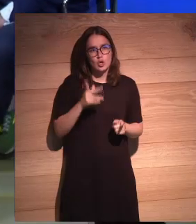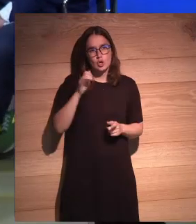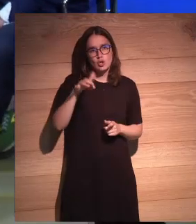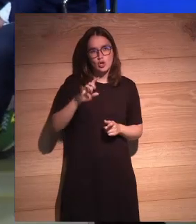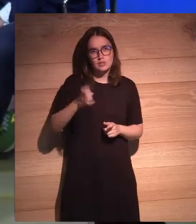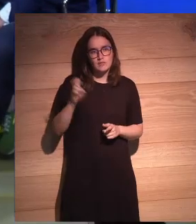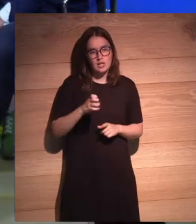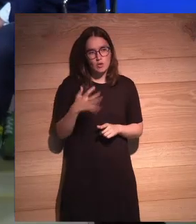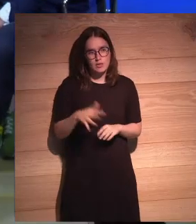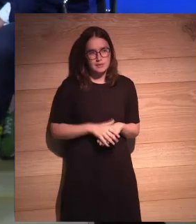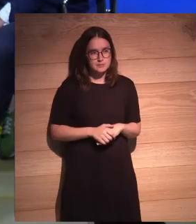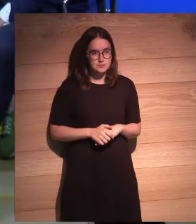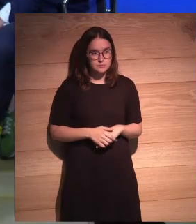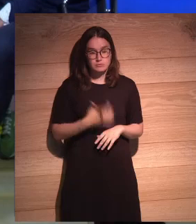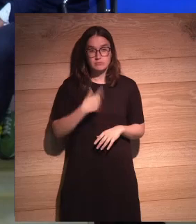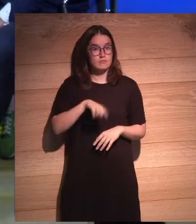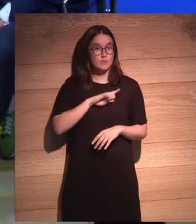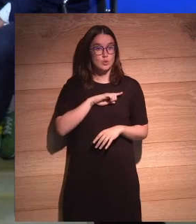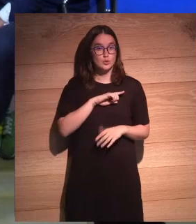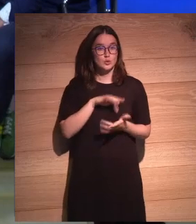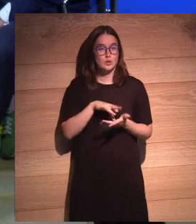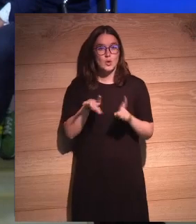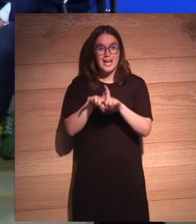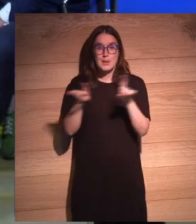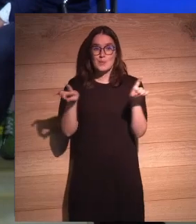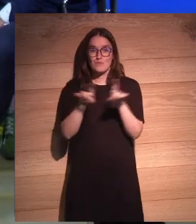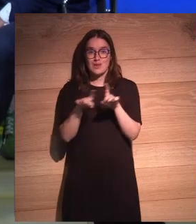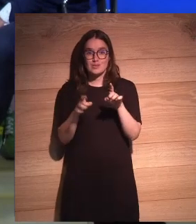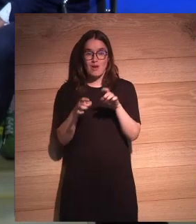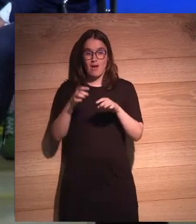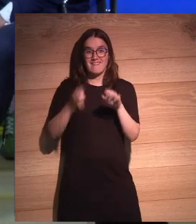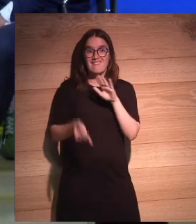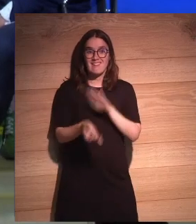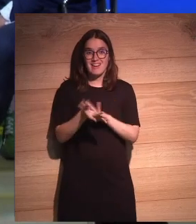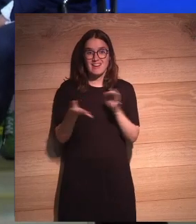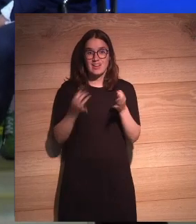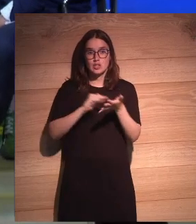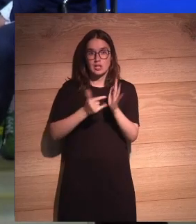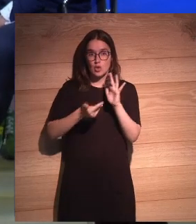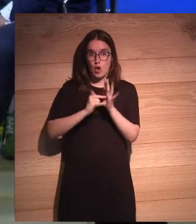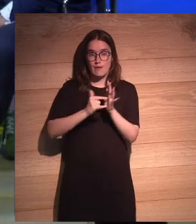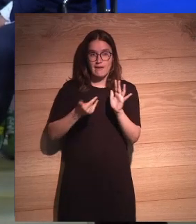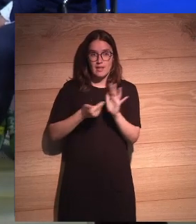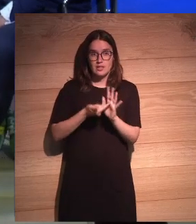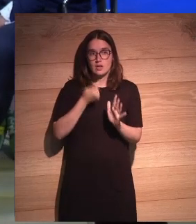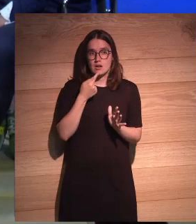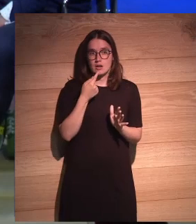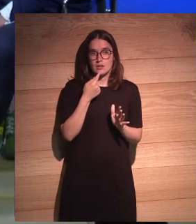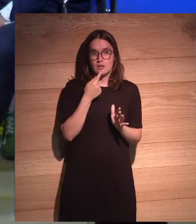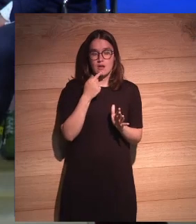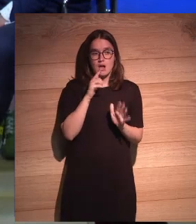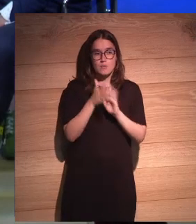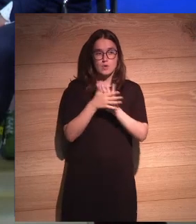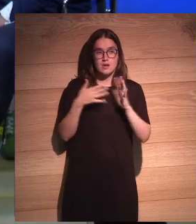su procedencia. Gracias. Nosotros somos una empresa que fabrica tecnología dentro de esa distinción por la que ha pasado